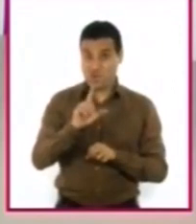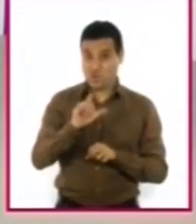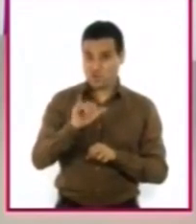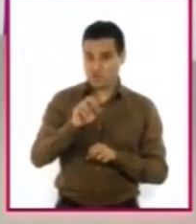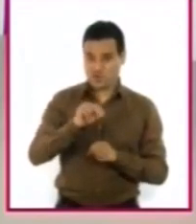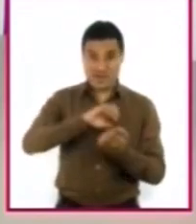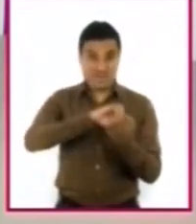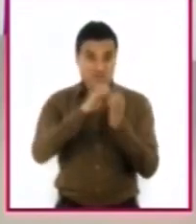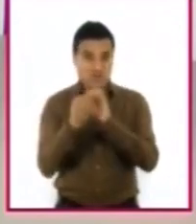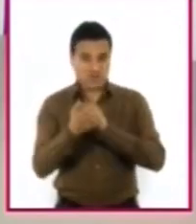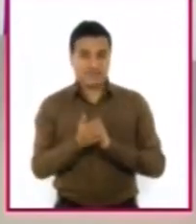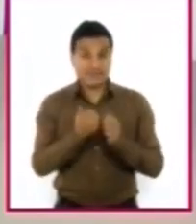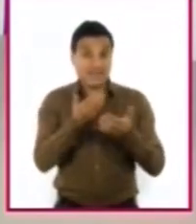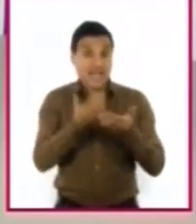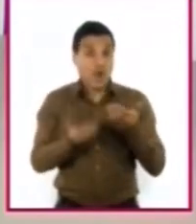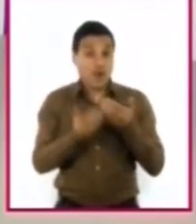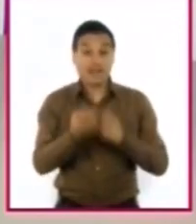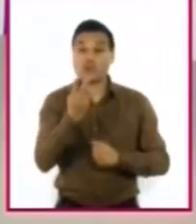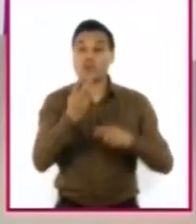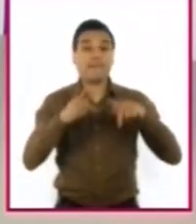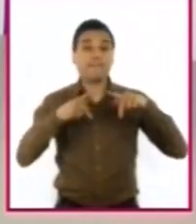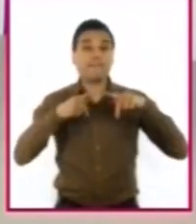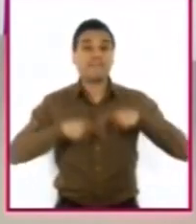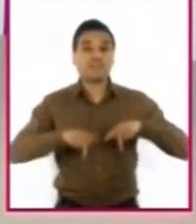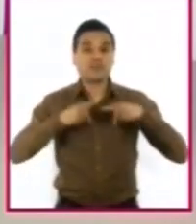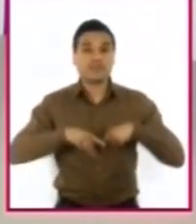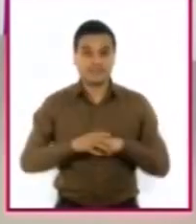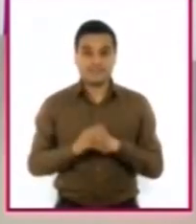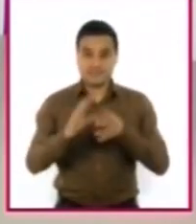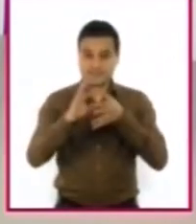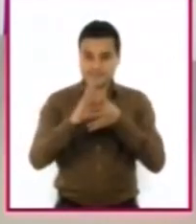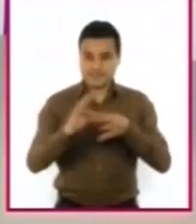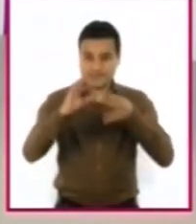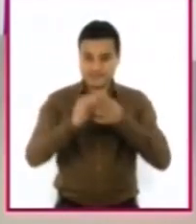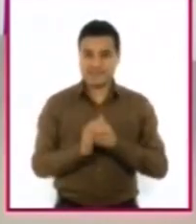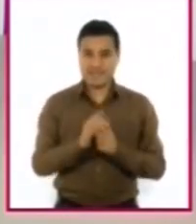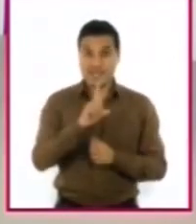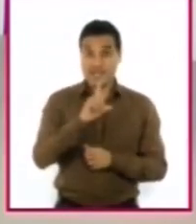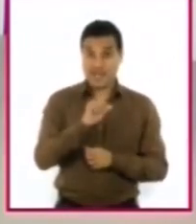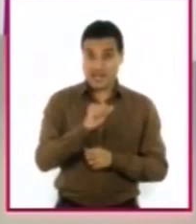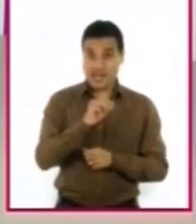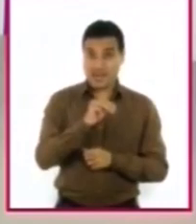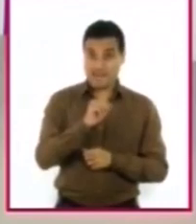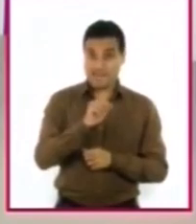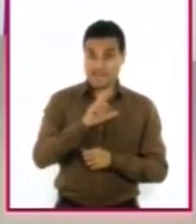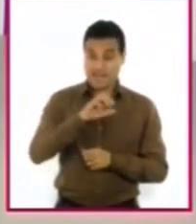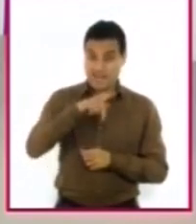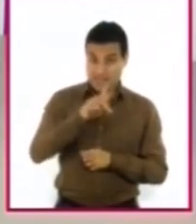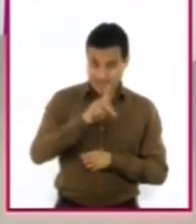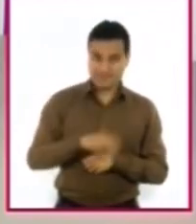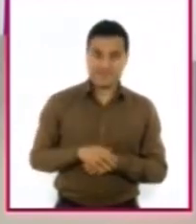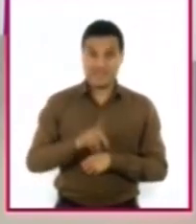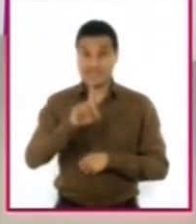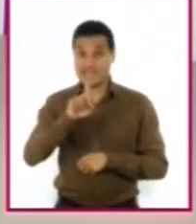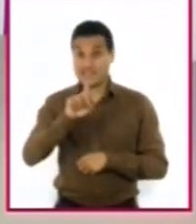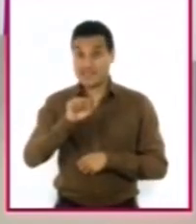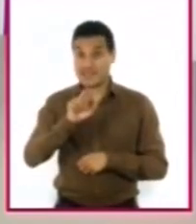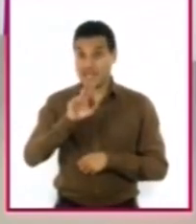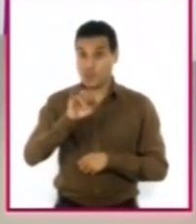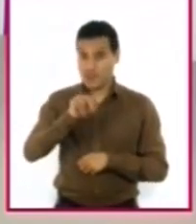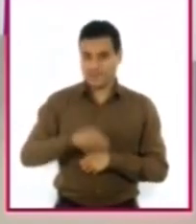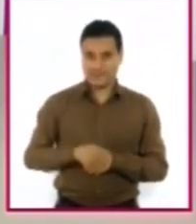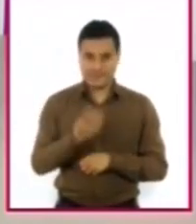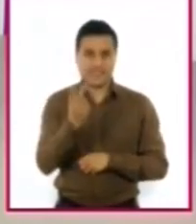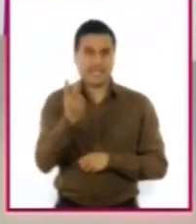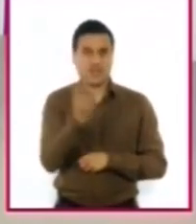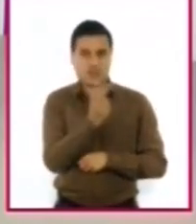una importante huella en la historia de la biología, y ellos fueron Jean-Baptiste Lamarck y Charles Darwin. Con sus propuestas buscaron explicar el proceso